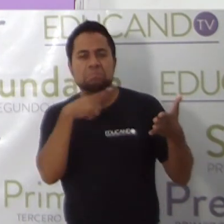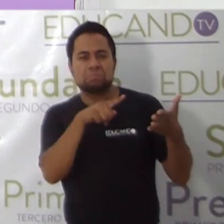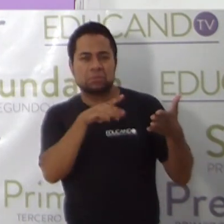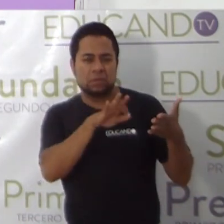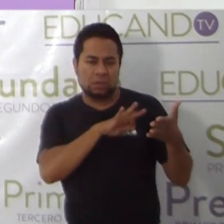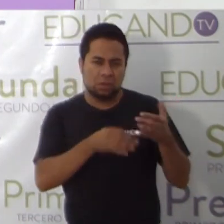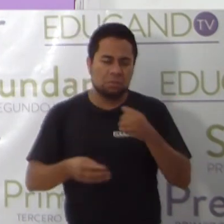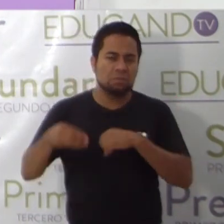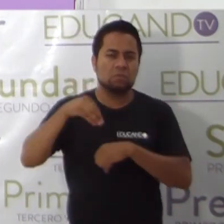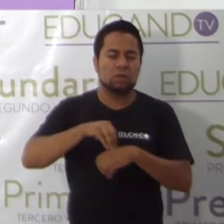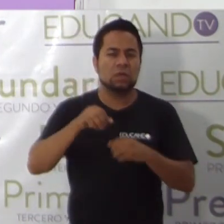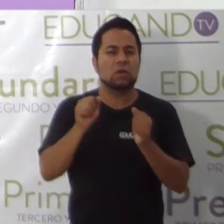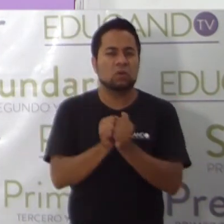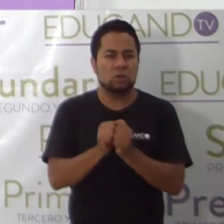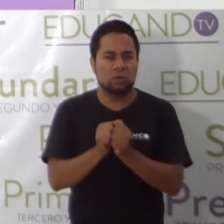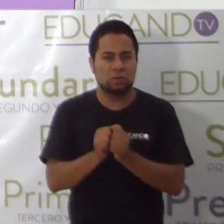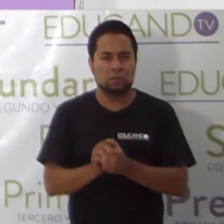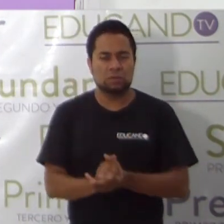estar representado